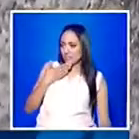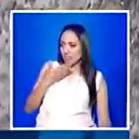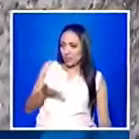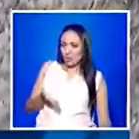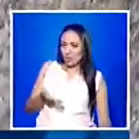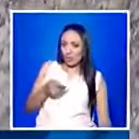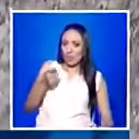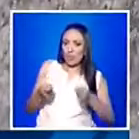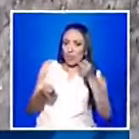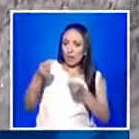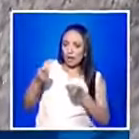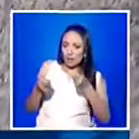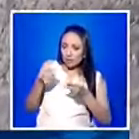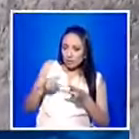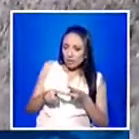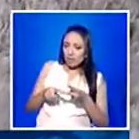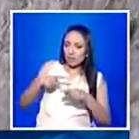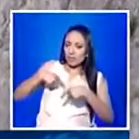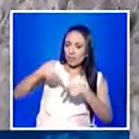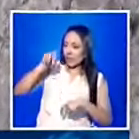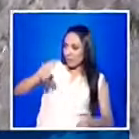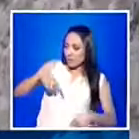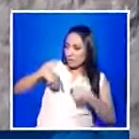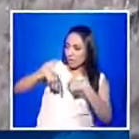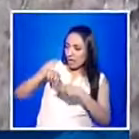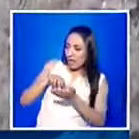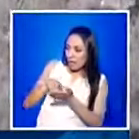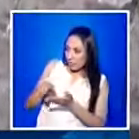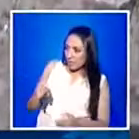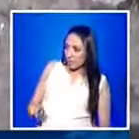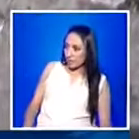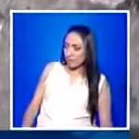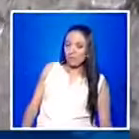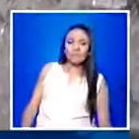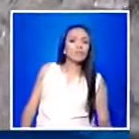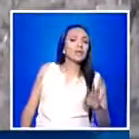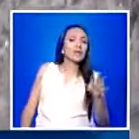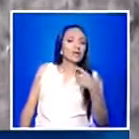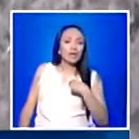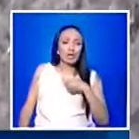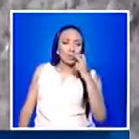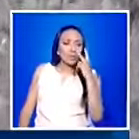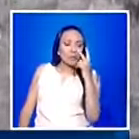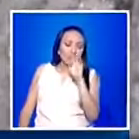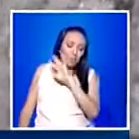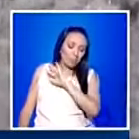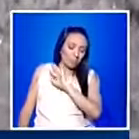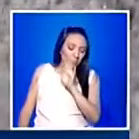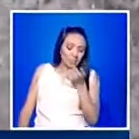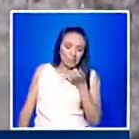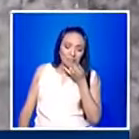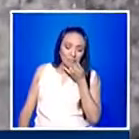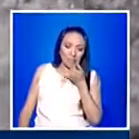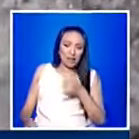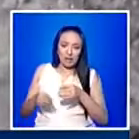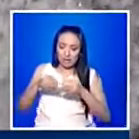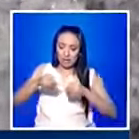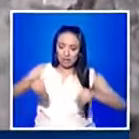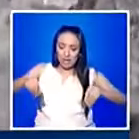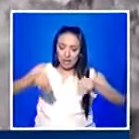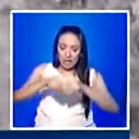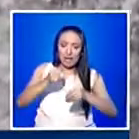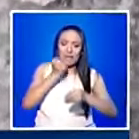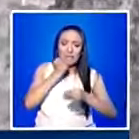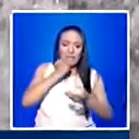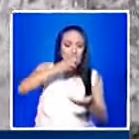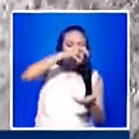los vehículos y para los transeúntes. Sí, yo le veo que todo le han dejado un montón de tierra, han puesto una piedra encima.